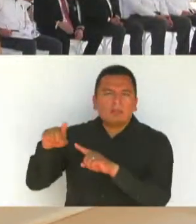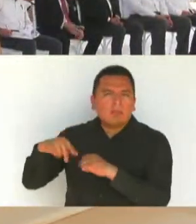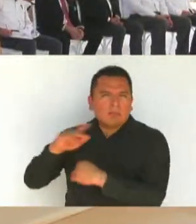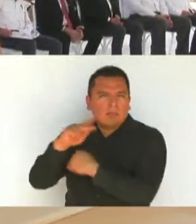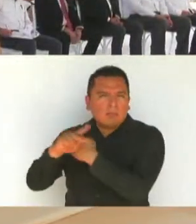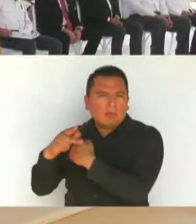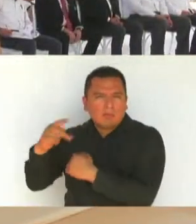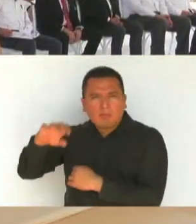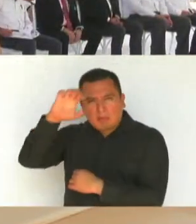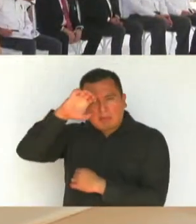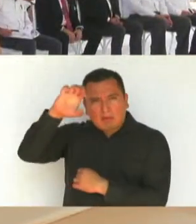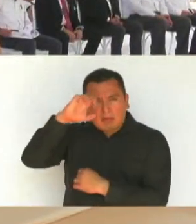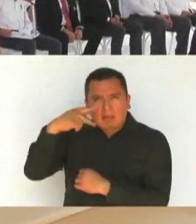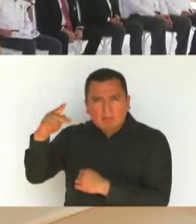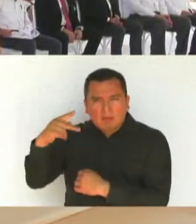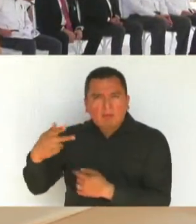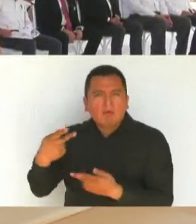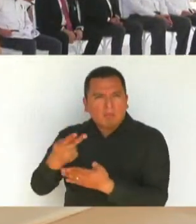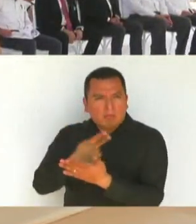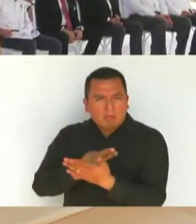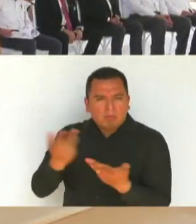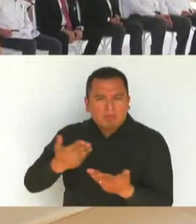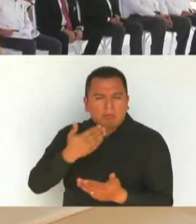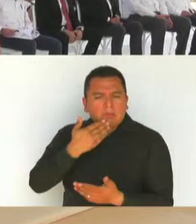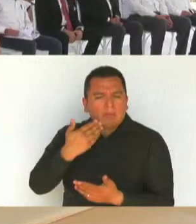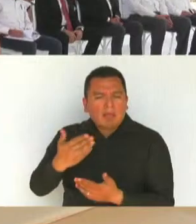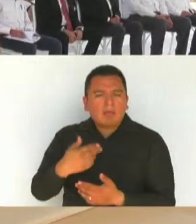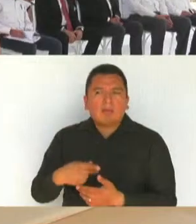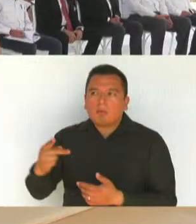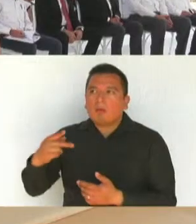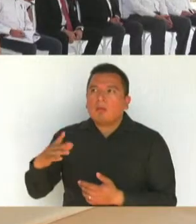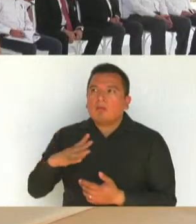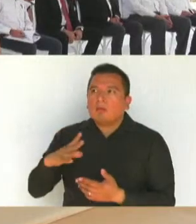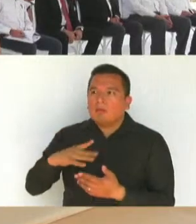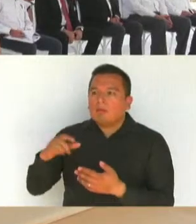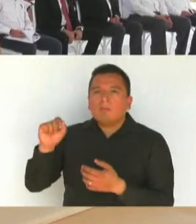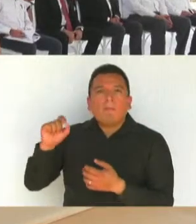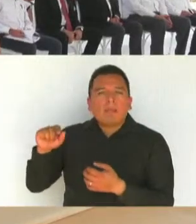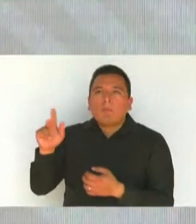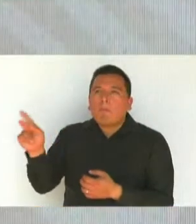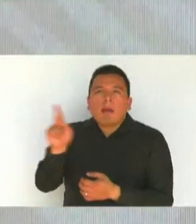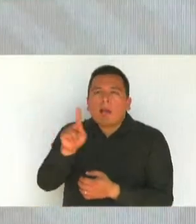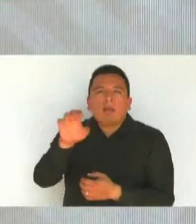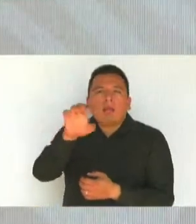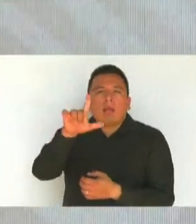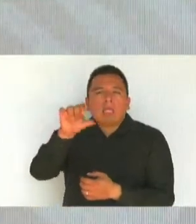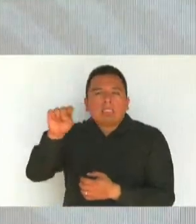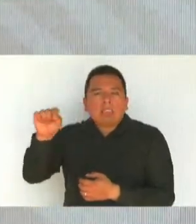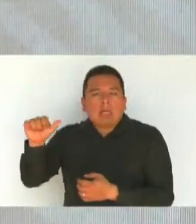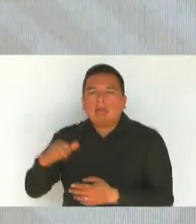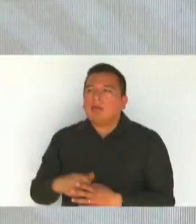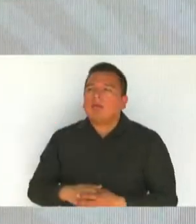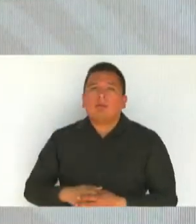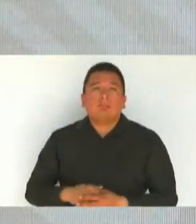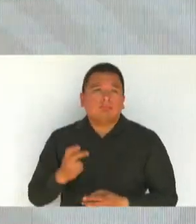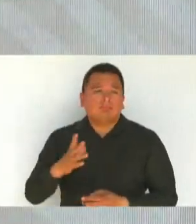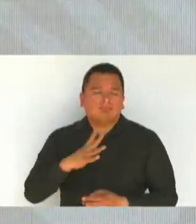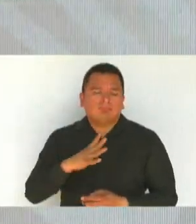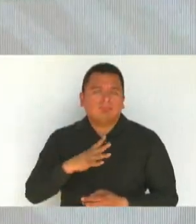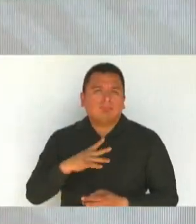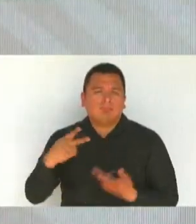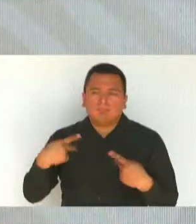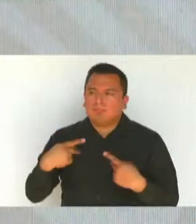ejecutados con los componentes que ofrece ELSA mejoran no solo la salud de las personas trabajadoras, sino